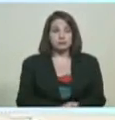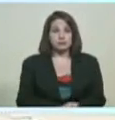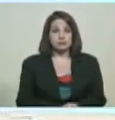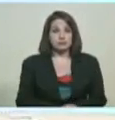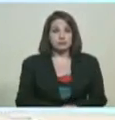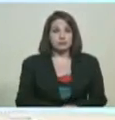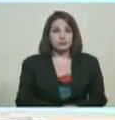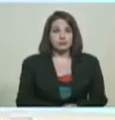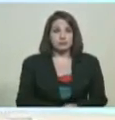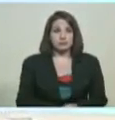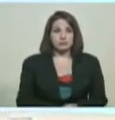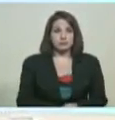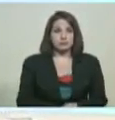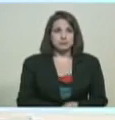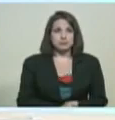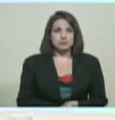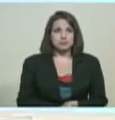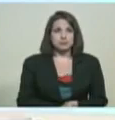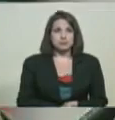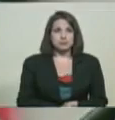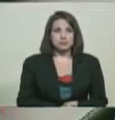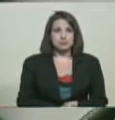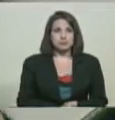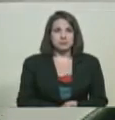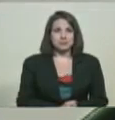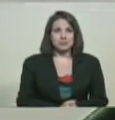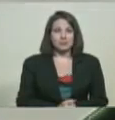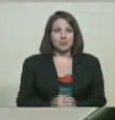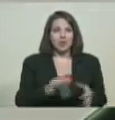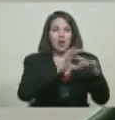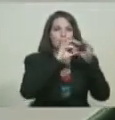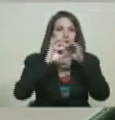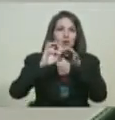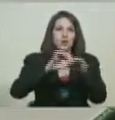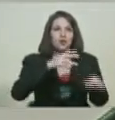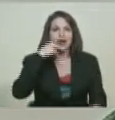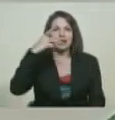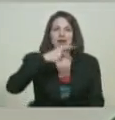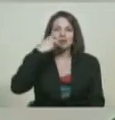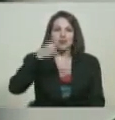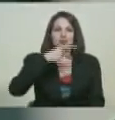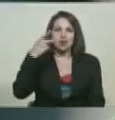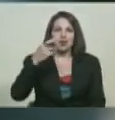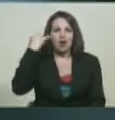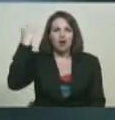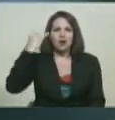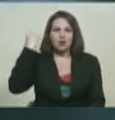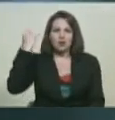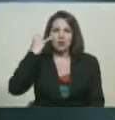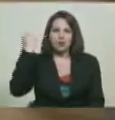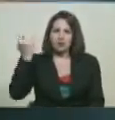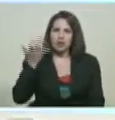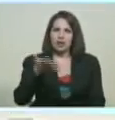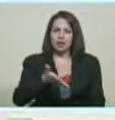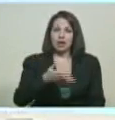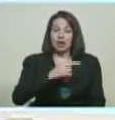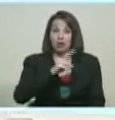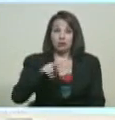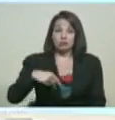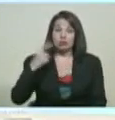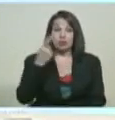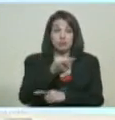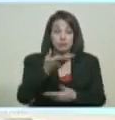la calidad de la unión mi ideológica y política que debemos nosotros alimentar